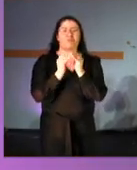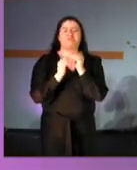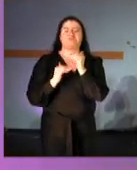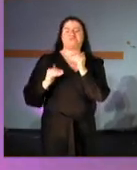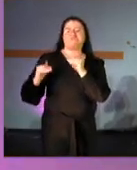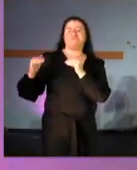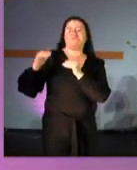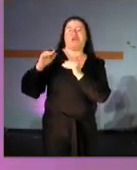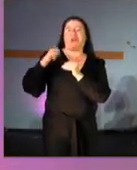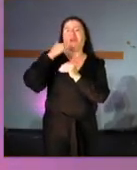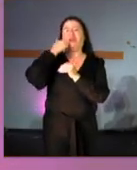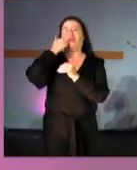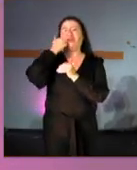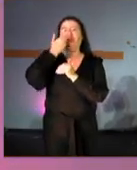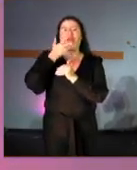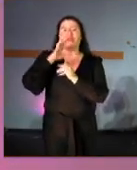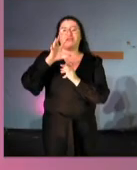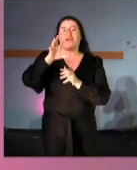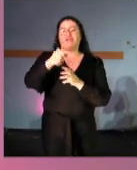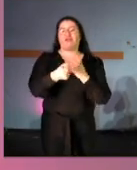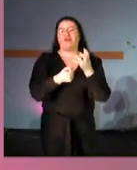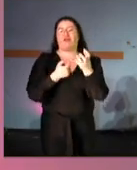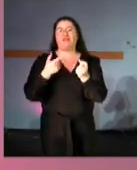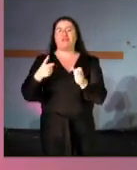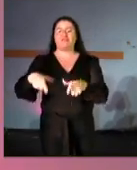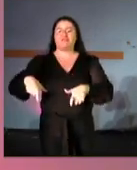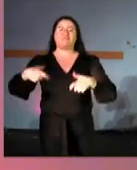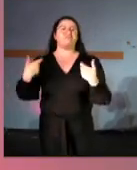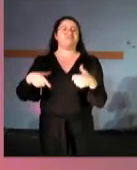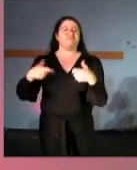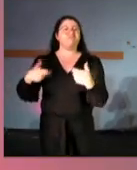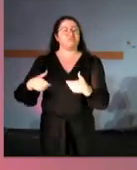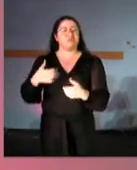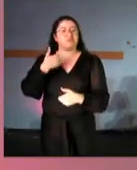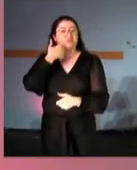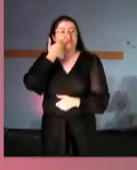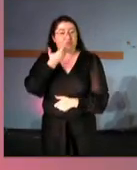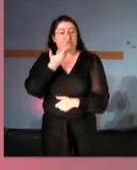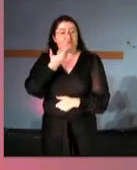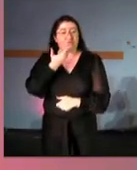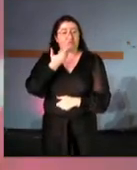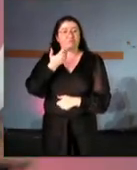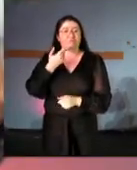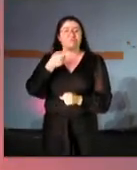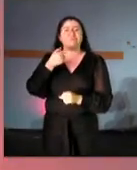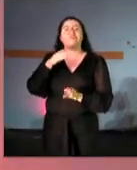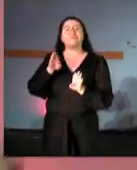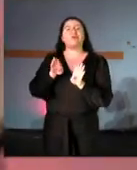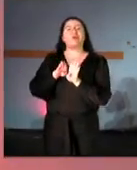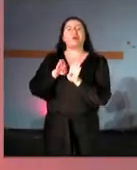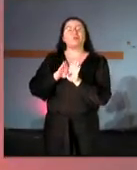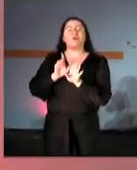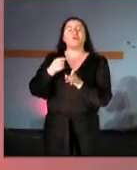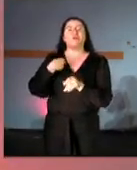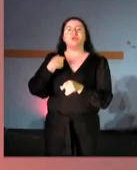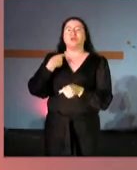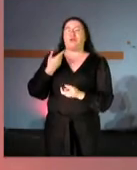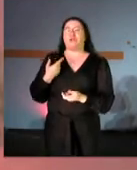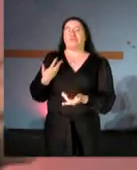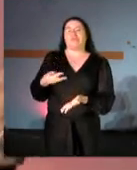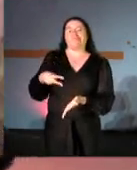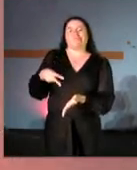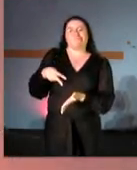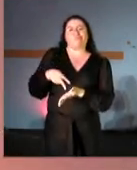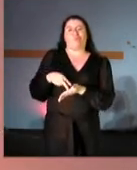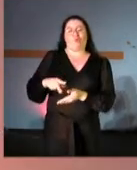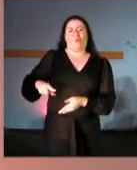cuyo propósito es el enriquecimiento, y que no dudan para ello en atornillarse en el poder,